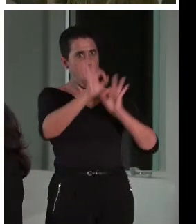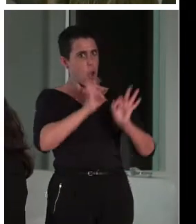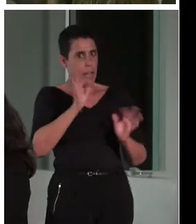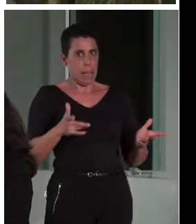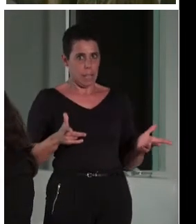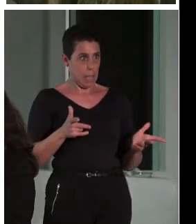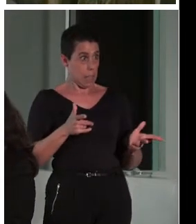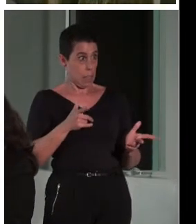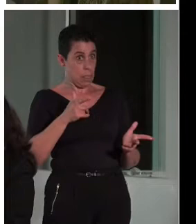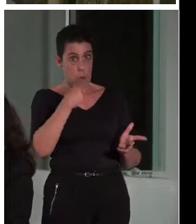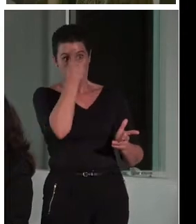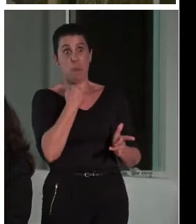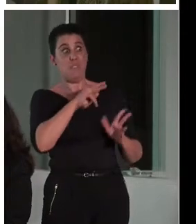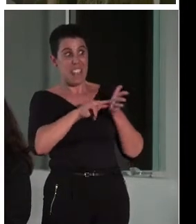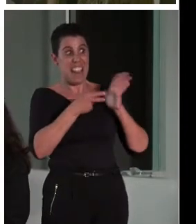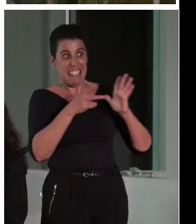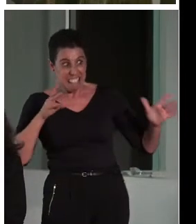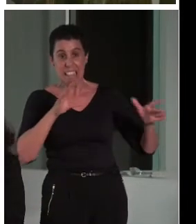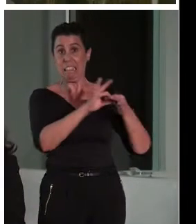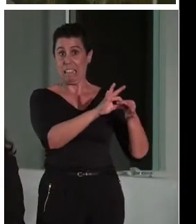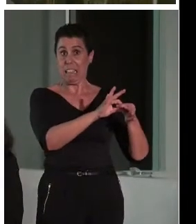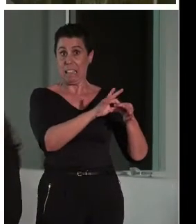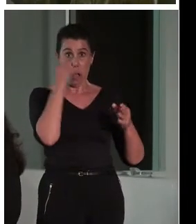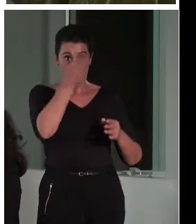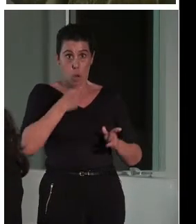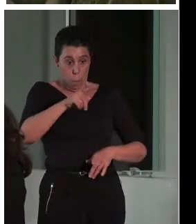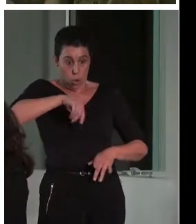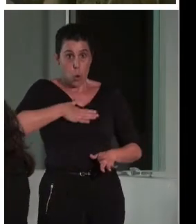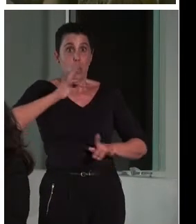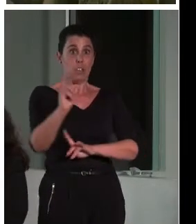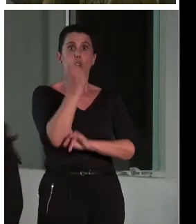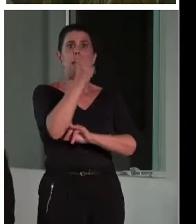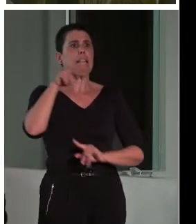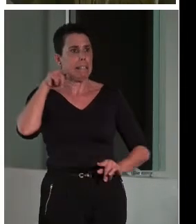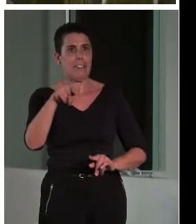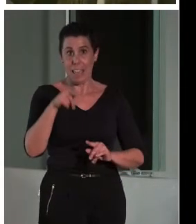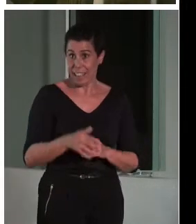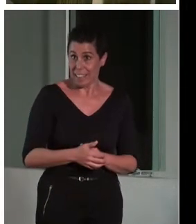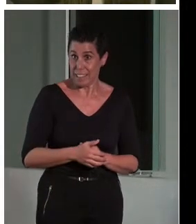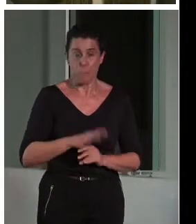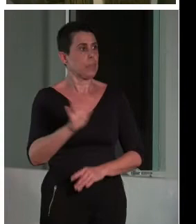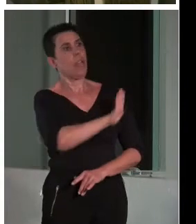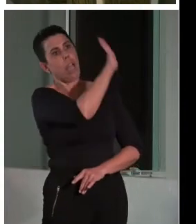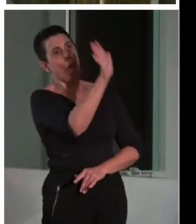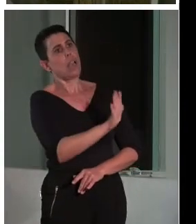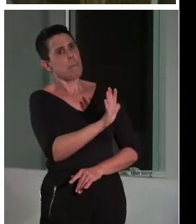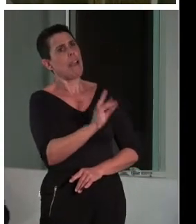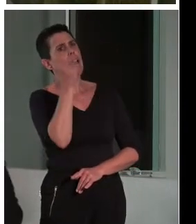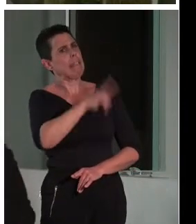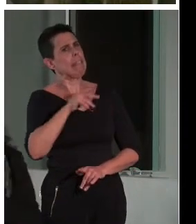nuestra entonces me parece que es uno de los grandes logros de estos este año y merecía la pena la imagen también la estamos construyendo